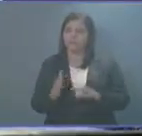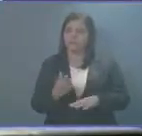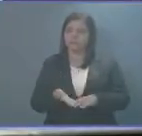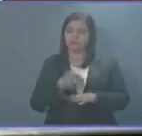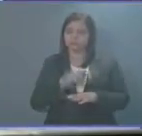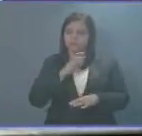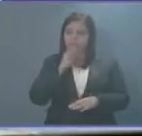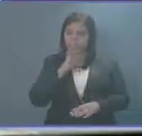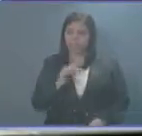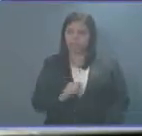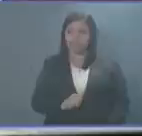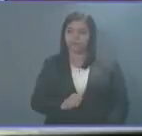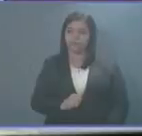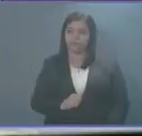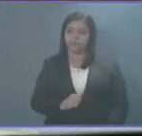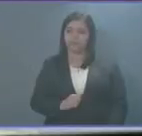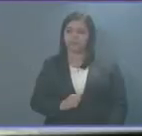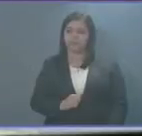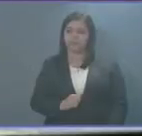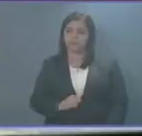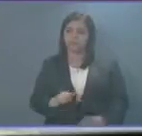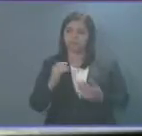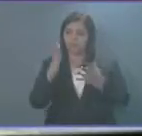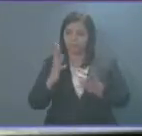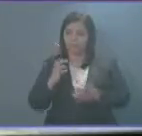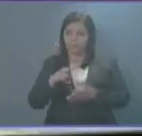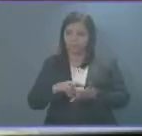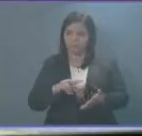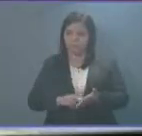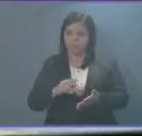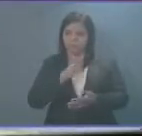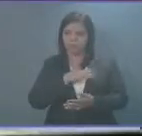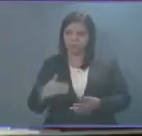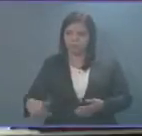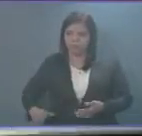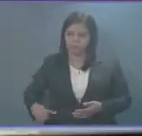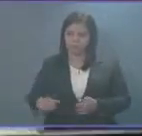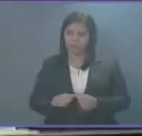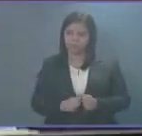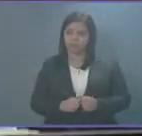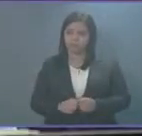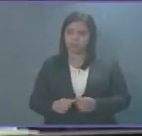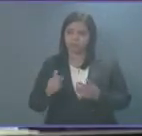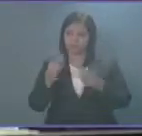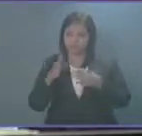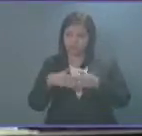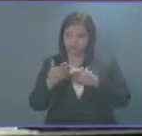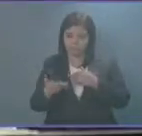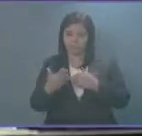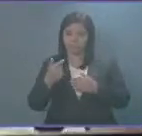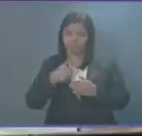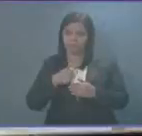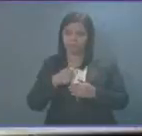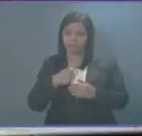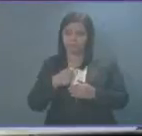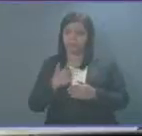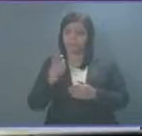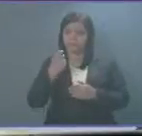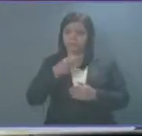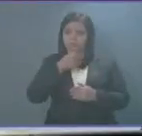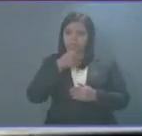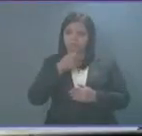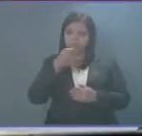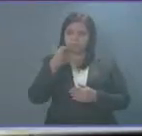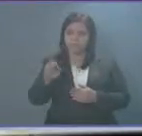le mencionaba. Así es que quisiera que le dé lectura, presidente. Le haré llegar el